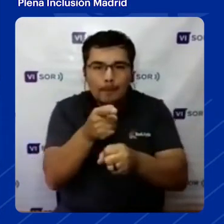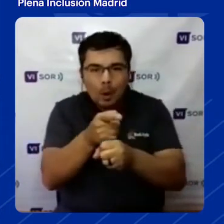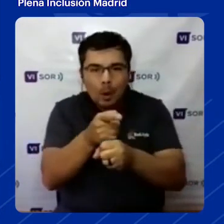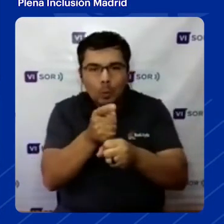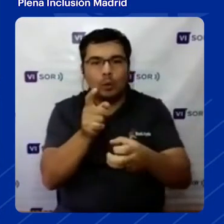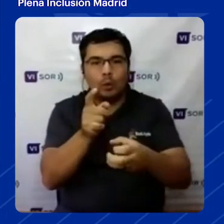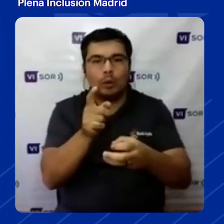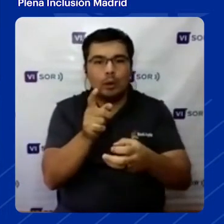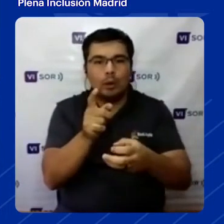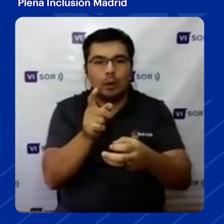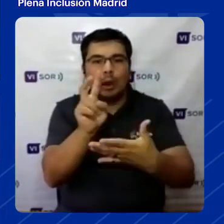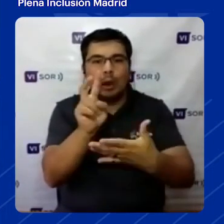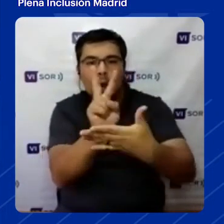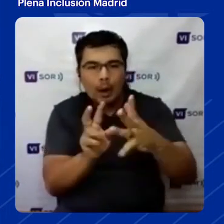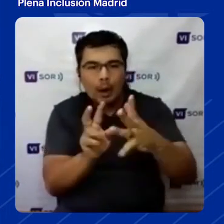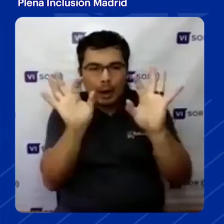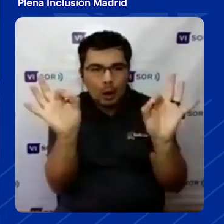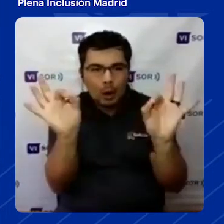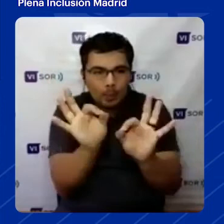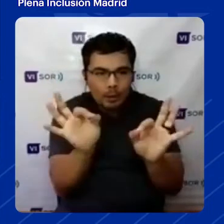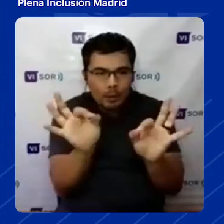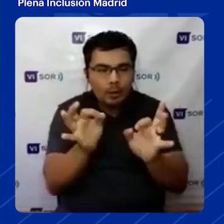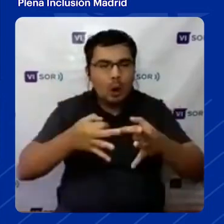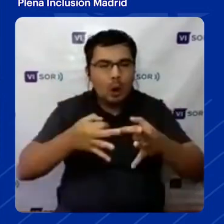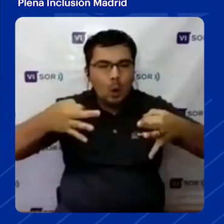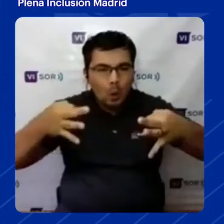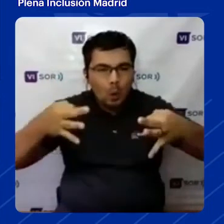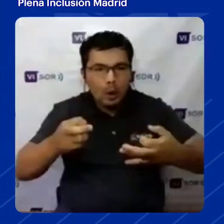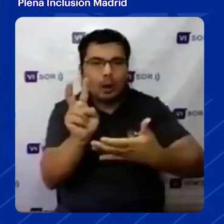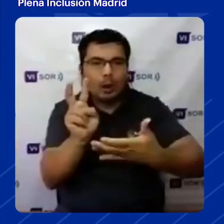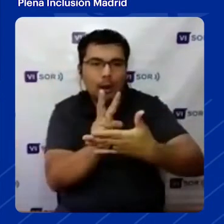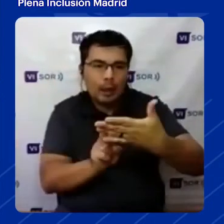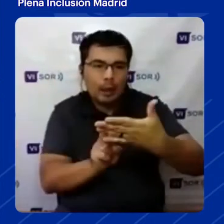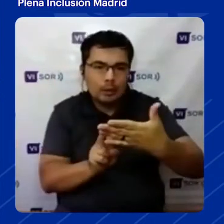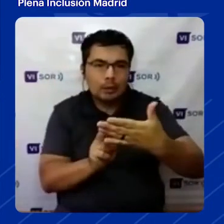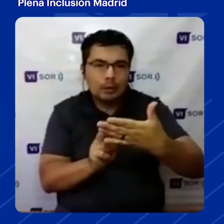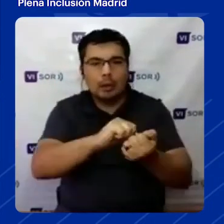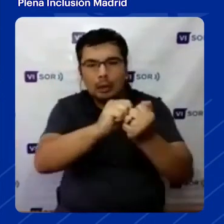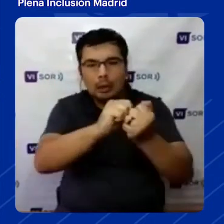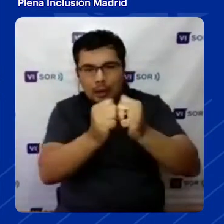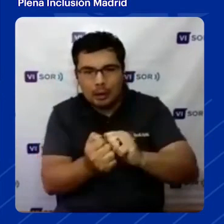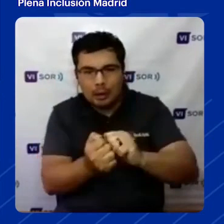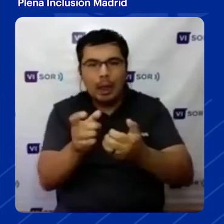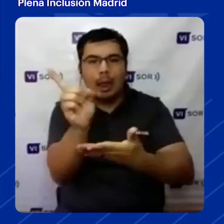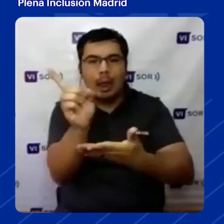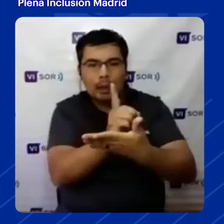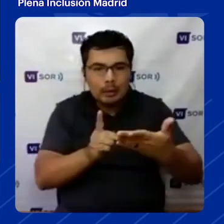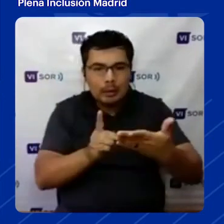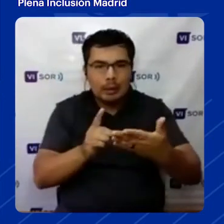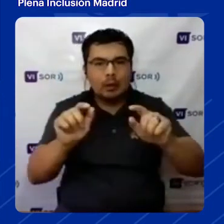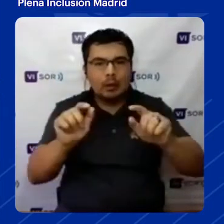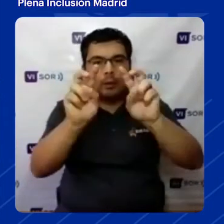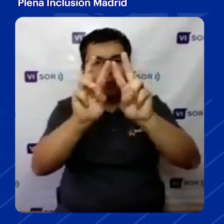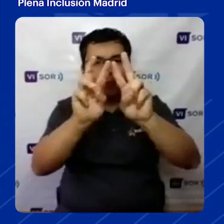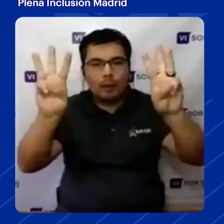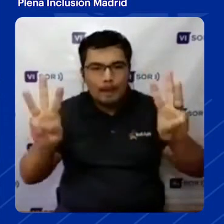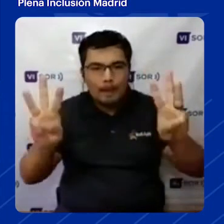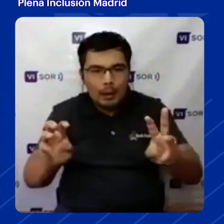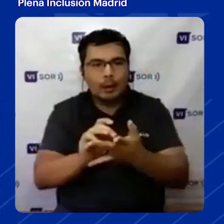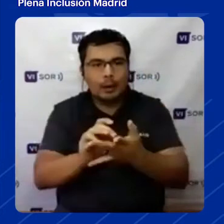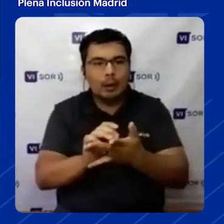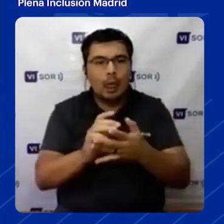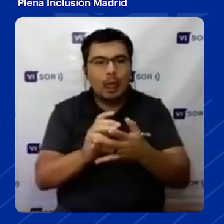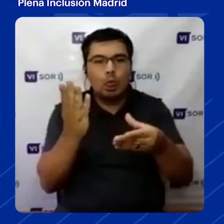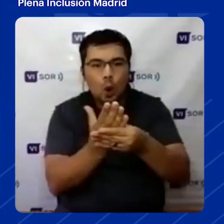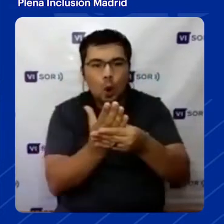maquetación de documentos y a la validación de la comprensibilidad de los mismos, destinando a hacerla accesible la información a las